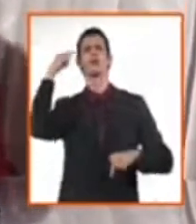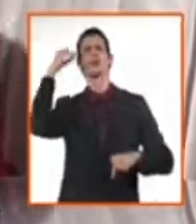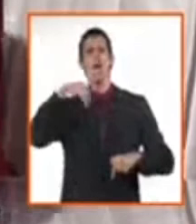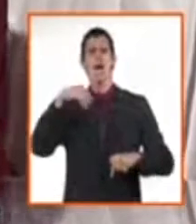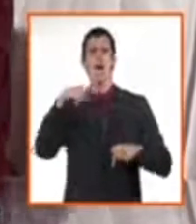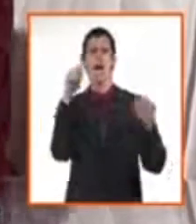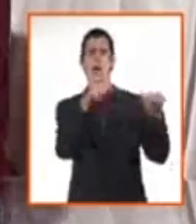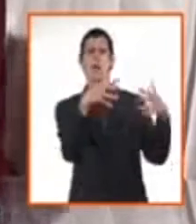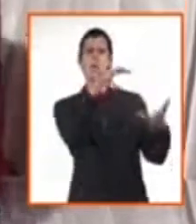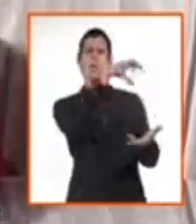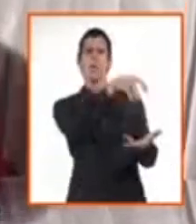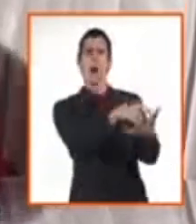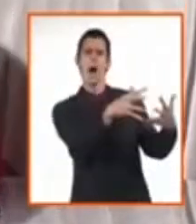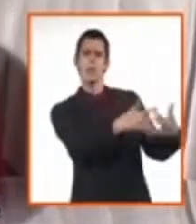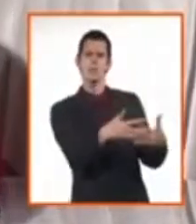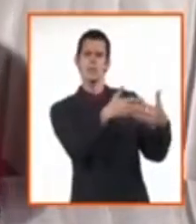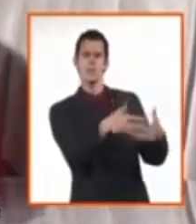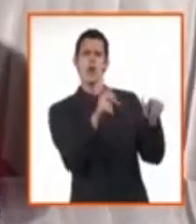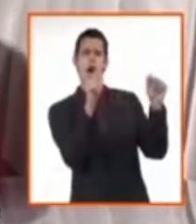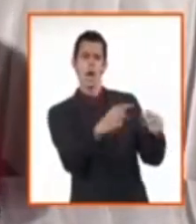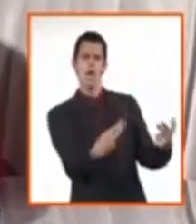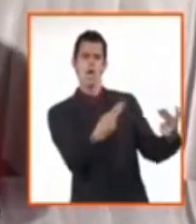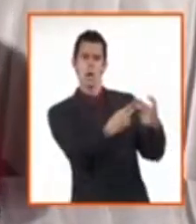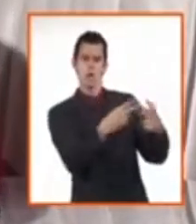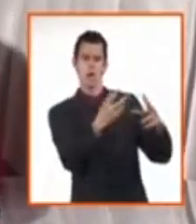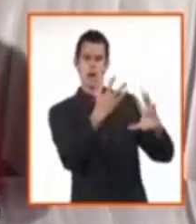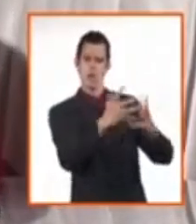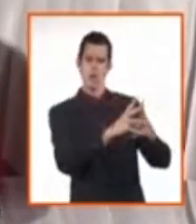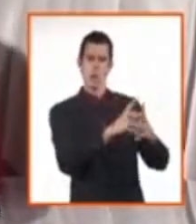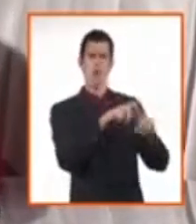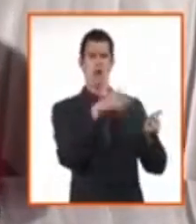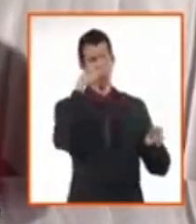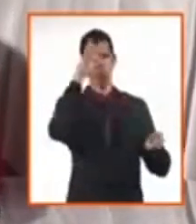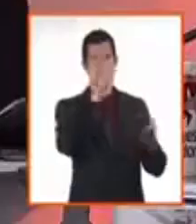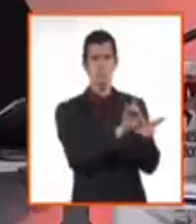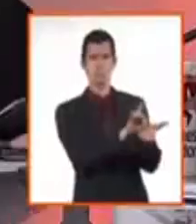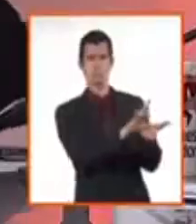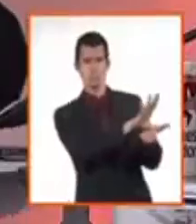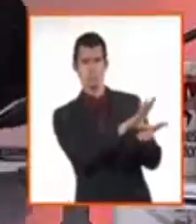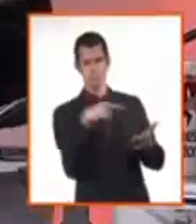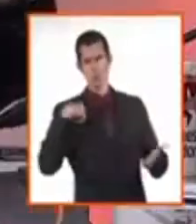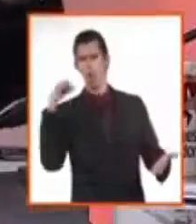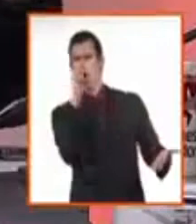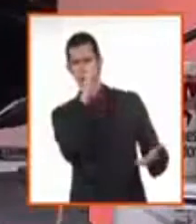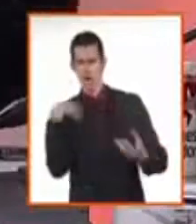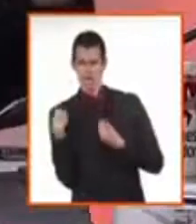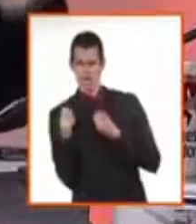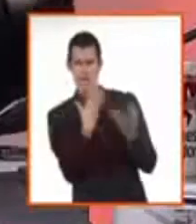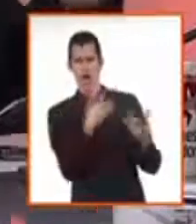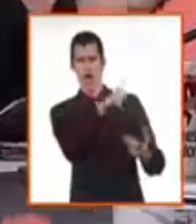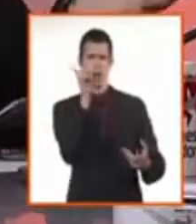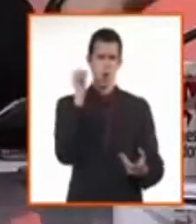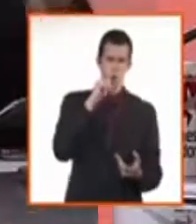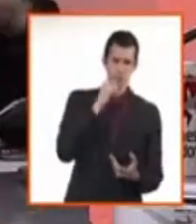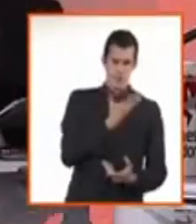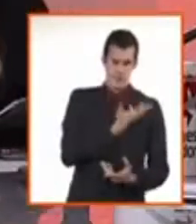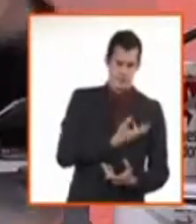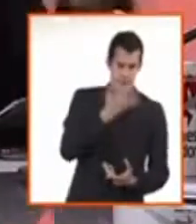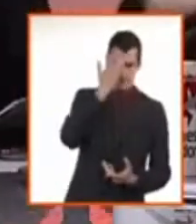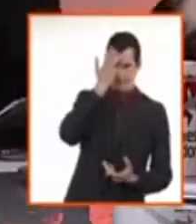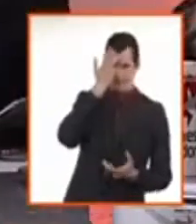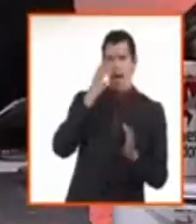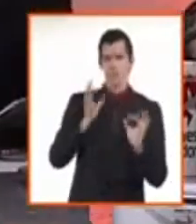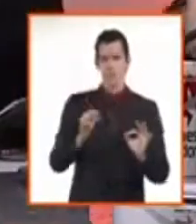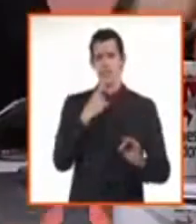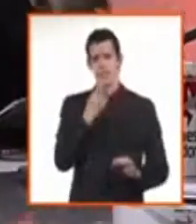la habana ciudad se espera que junto con el discurso de 10 cáner haya ocurrido discursos de otros de otros